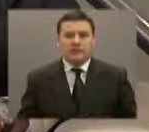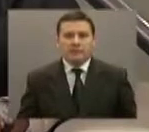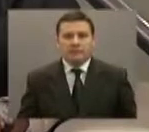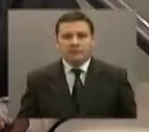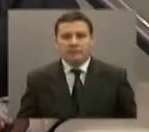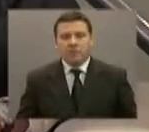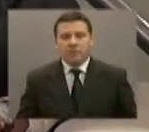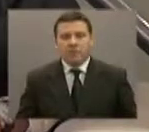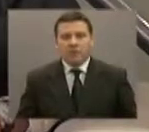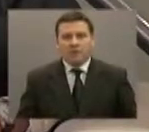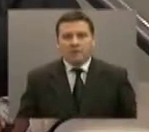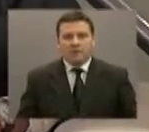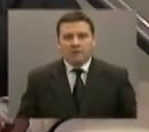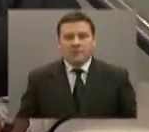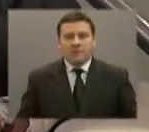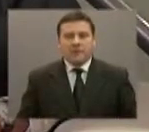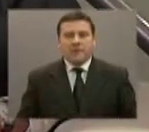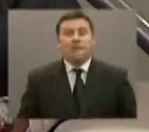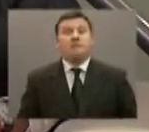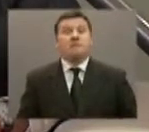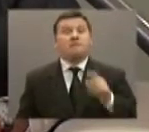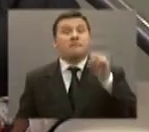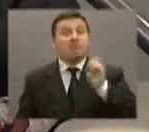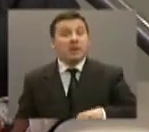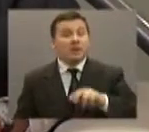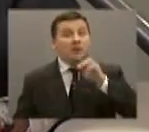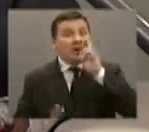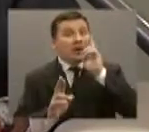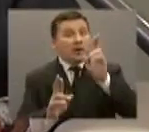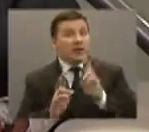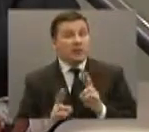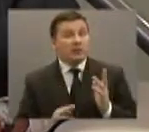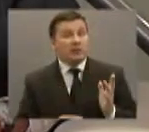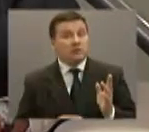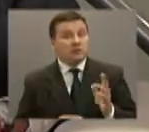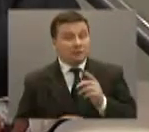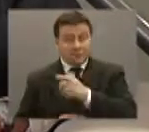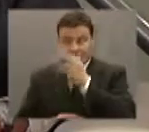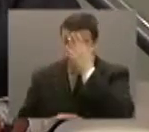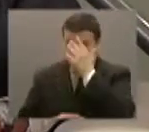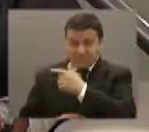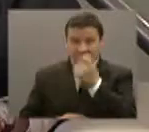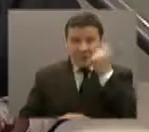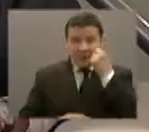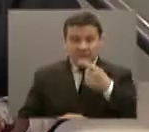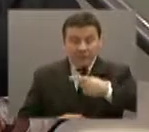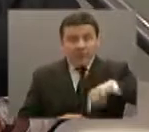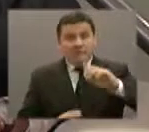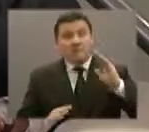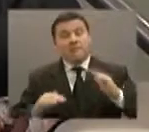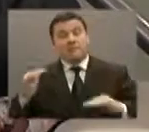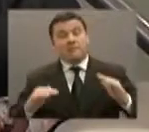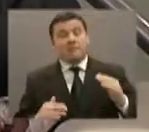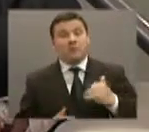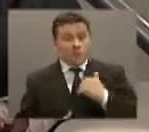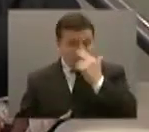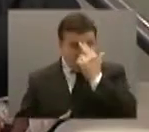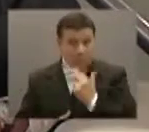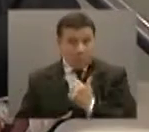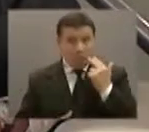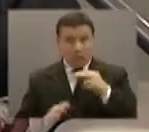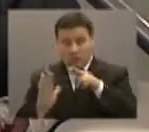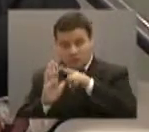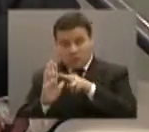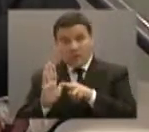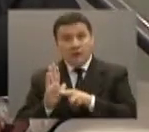pertinentes debemos reconocer también y usted lo entiende mejor que nadie que en ocasiones el incumplimiento de